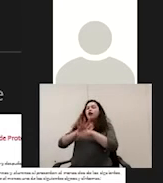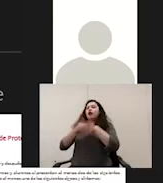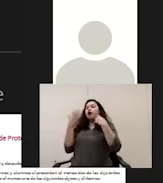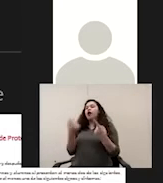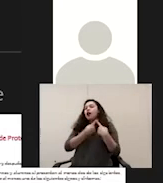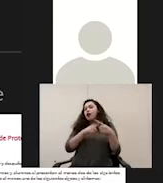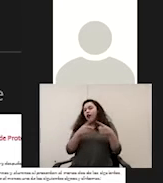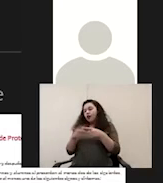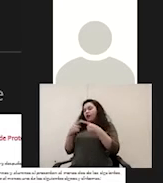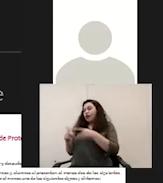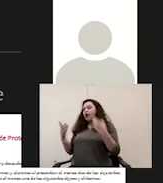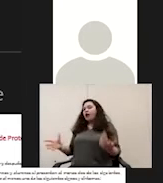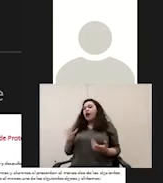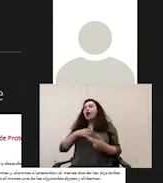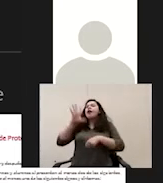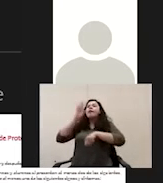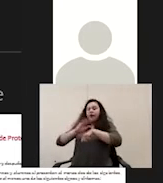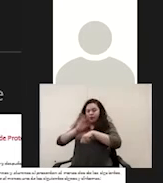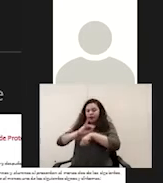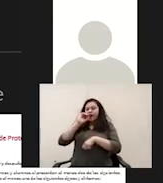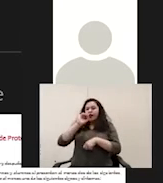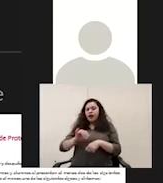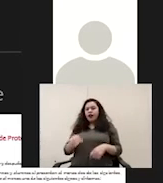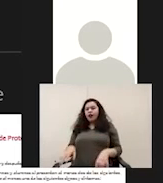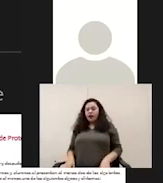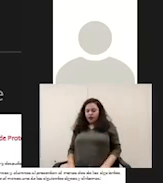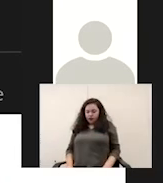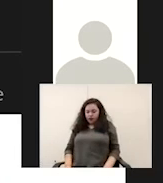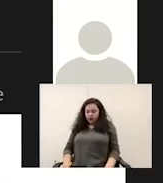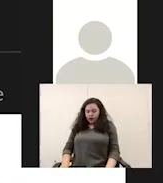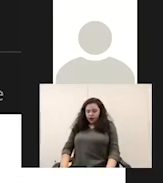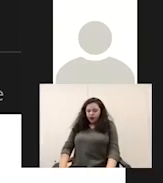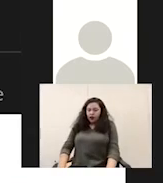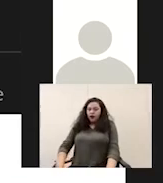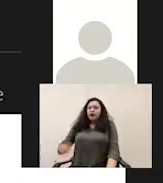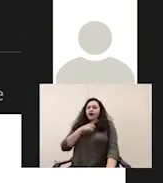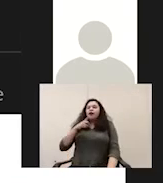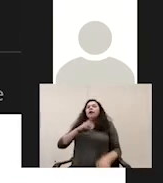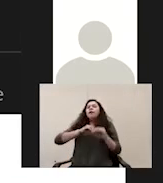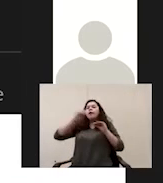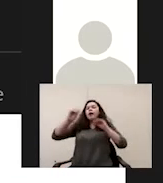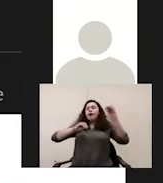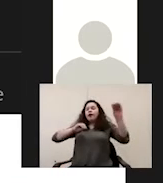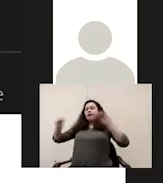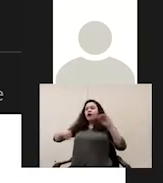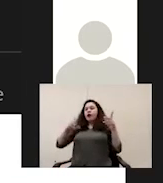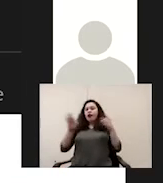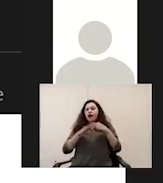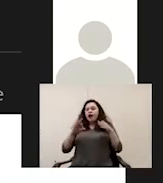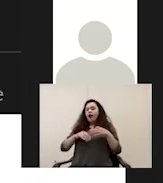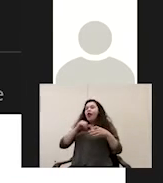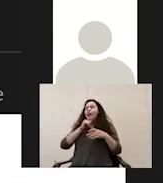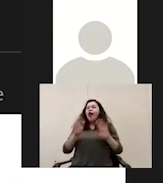están permitidas, pero obviamente tienen que estar bien distribuidas, bien pegadas para que no se estén cayendo, para